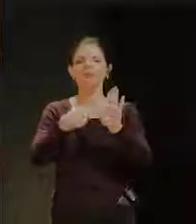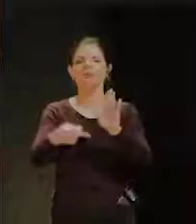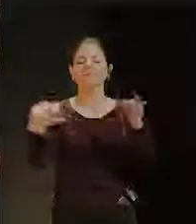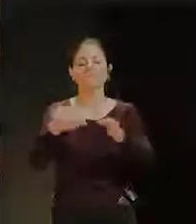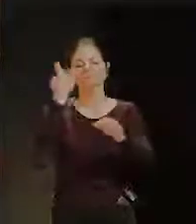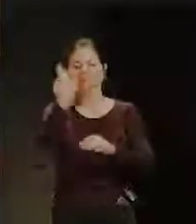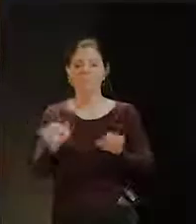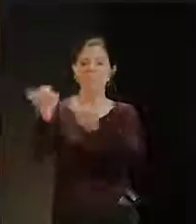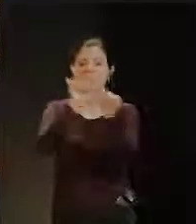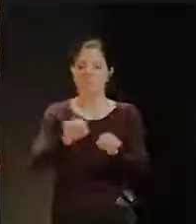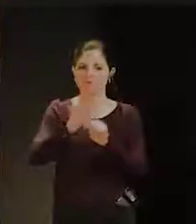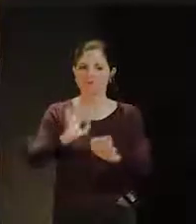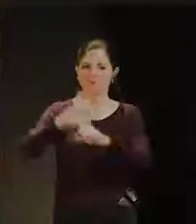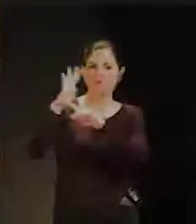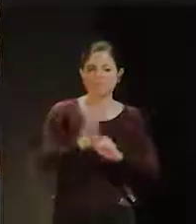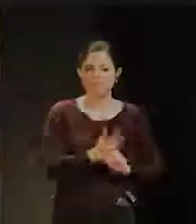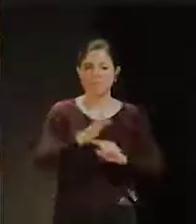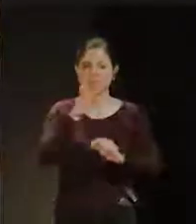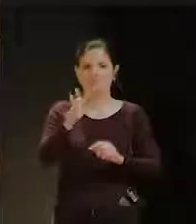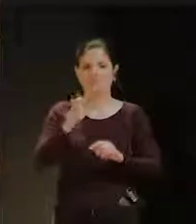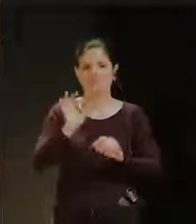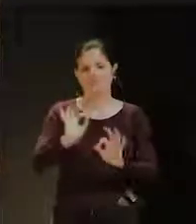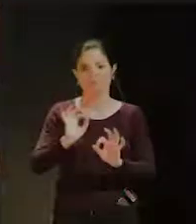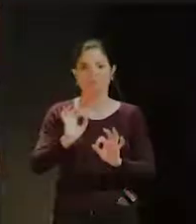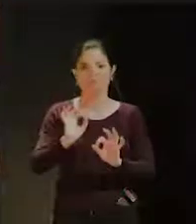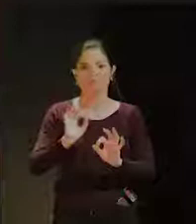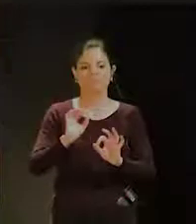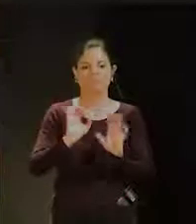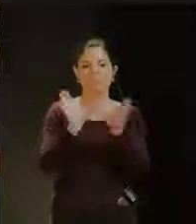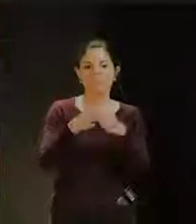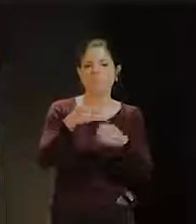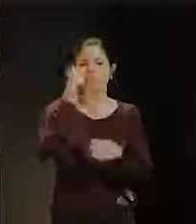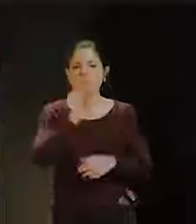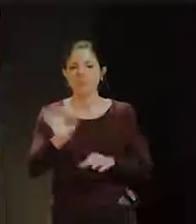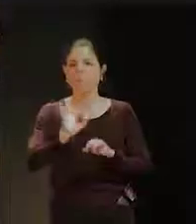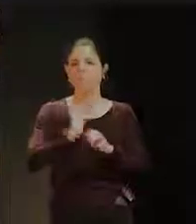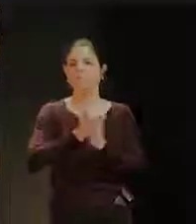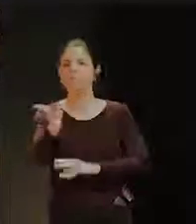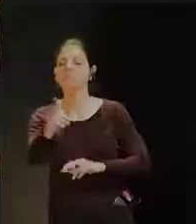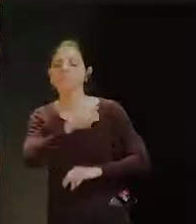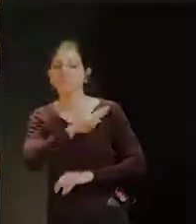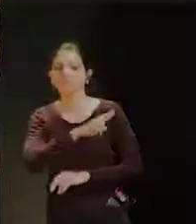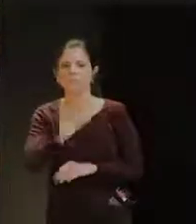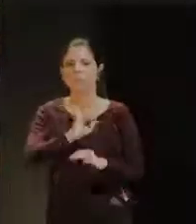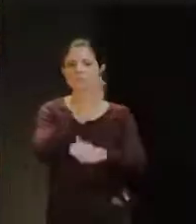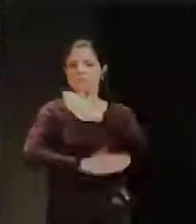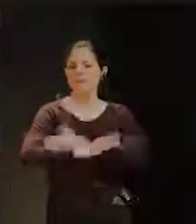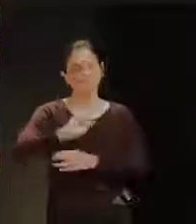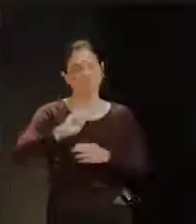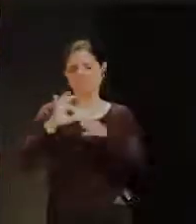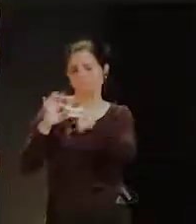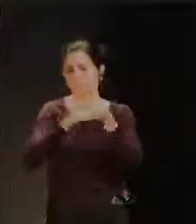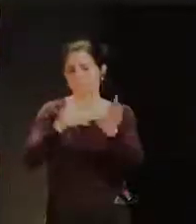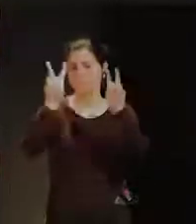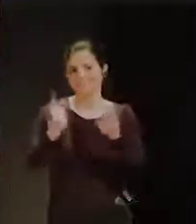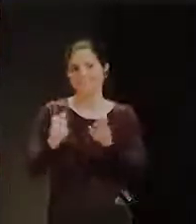están protegidas de la discriminación en base a grupo étnico, orientación sexual, discapacidad o algo